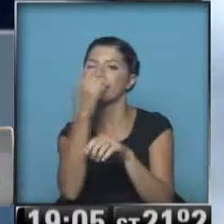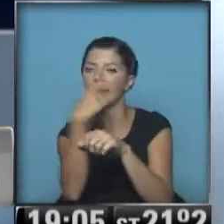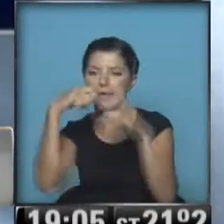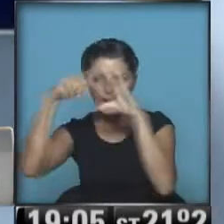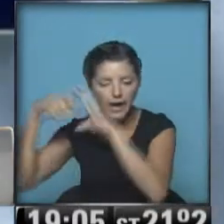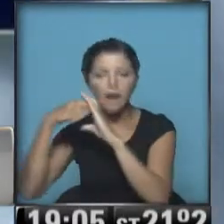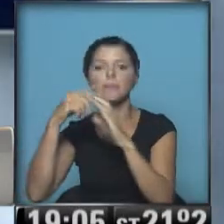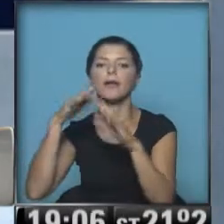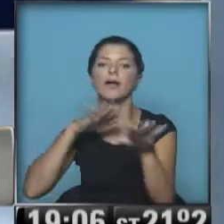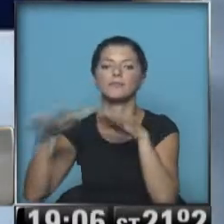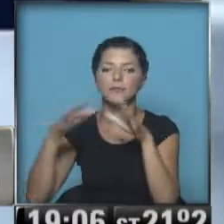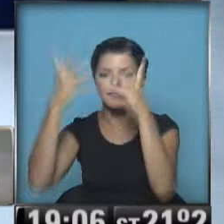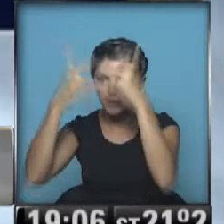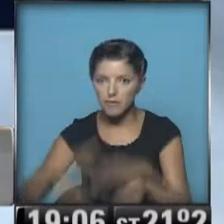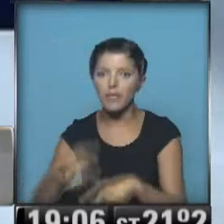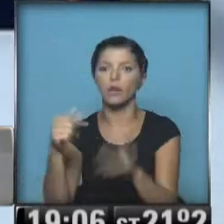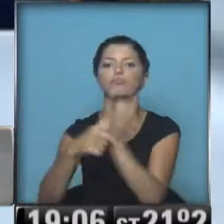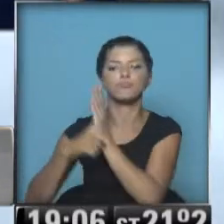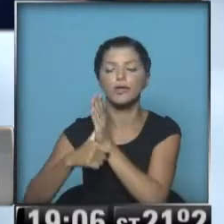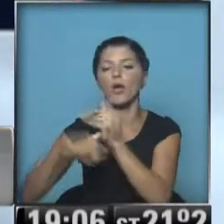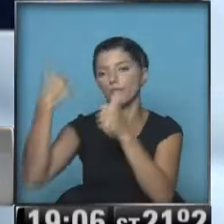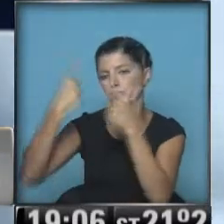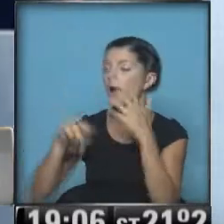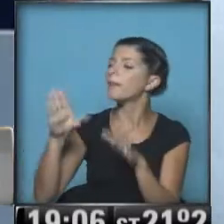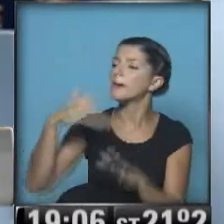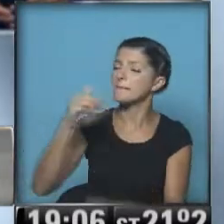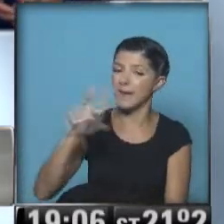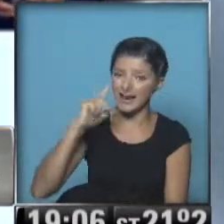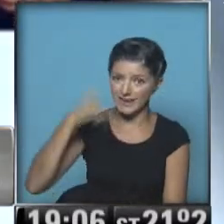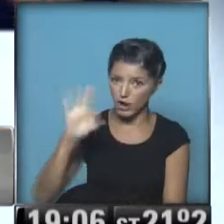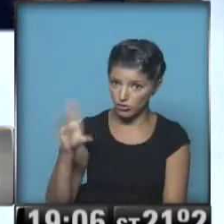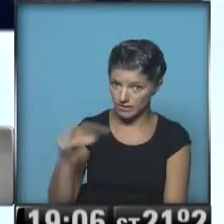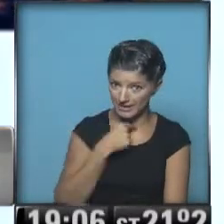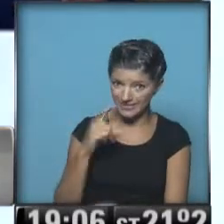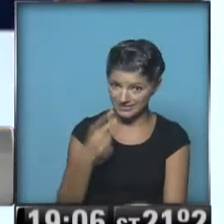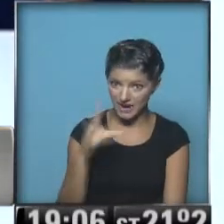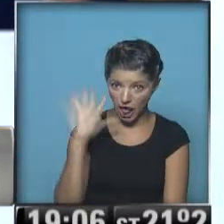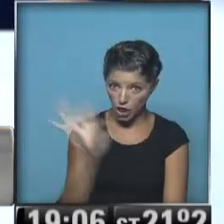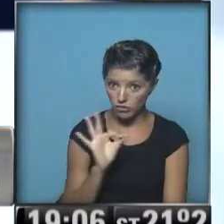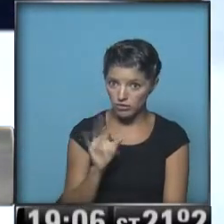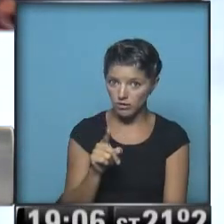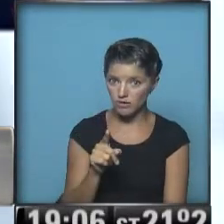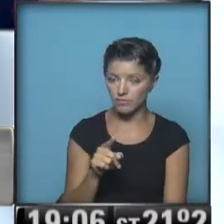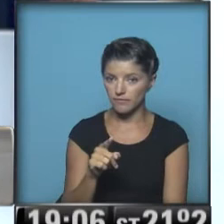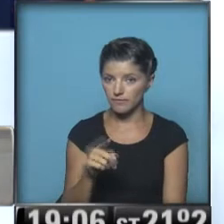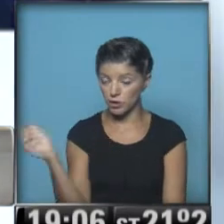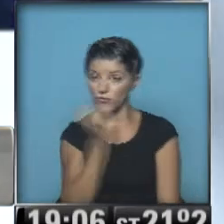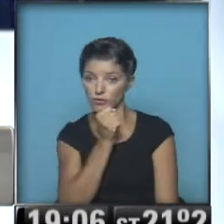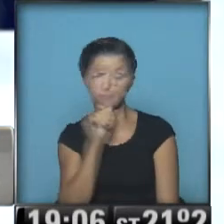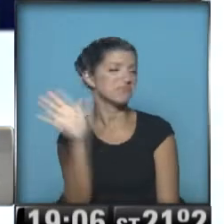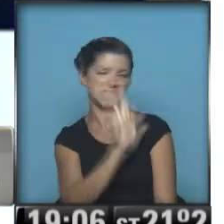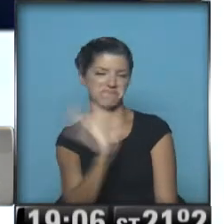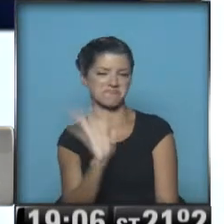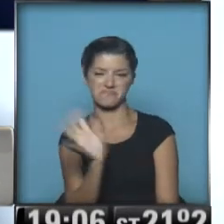sistemas IBIOS, de identificación, etcétera, etcétera. A ver, Mariano, ¿querés decir algo? Mariano, ahí se está pasando el micrófono, no, Sergio.